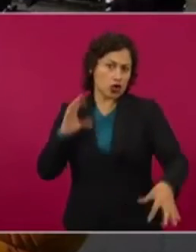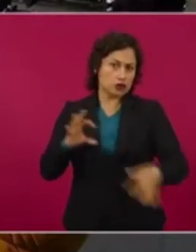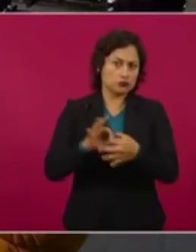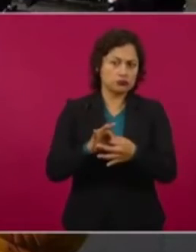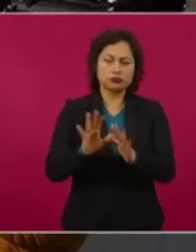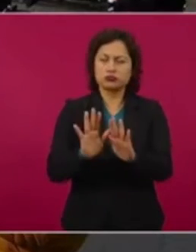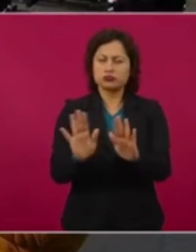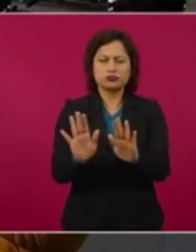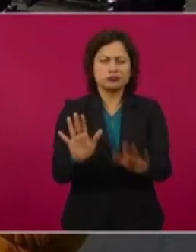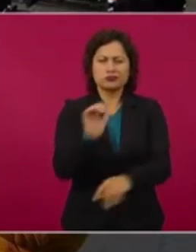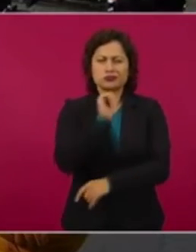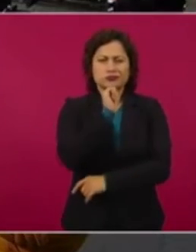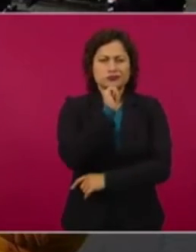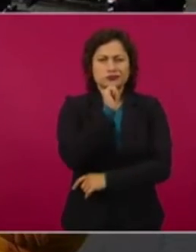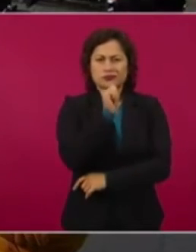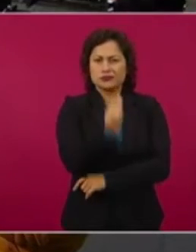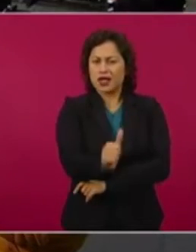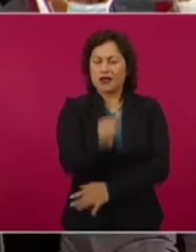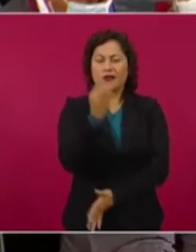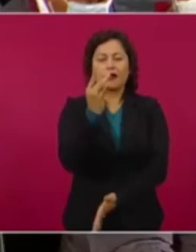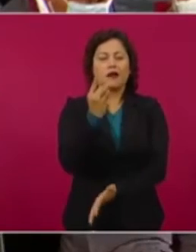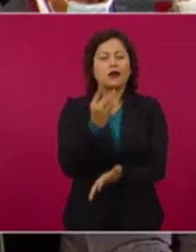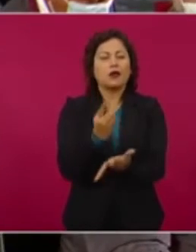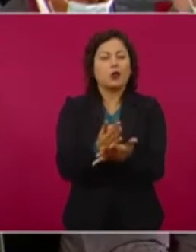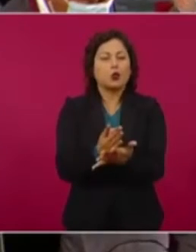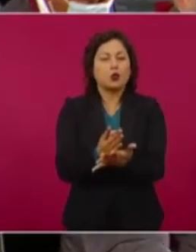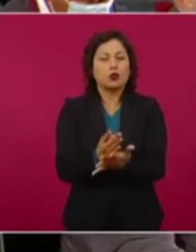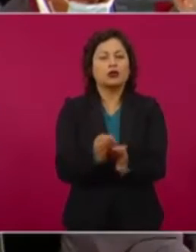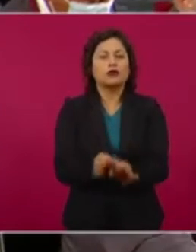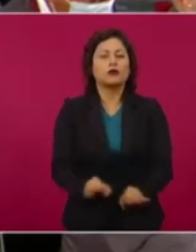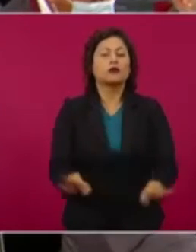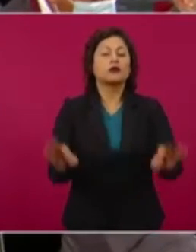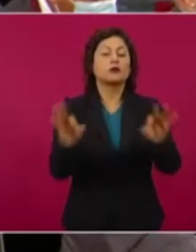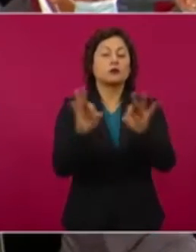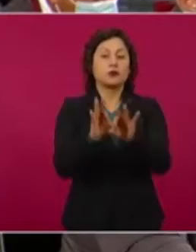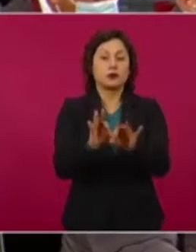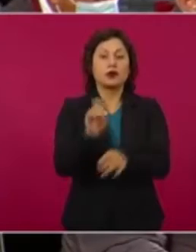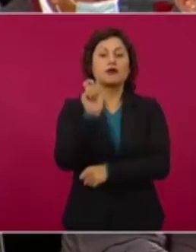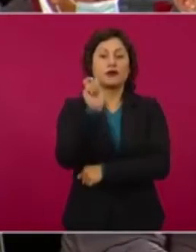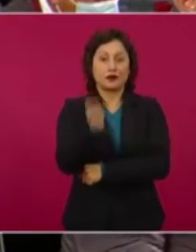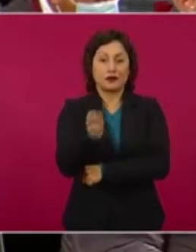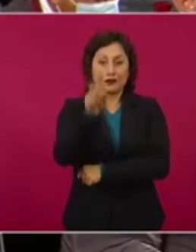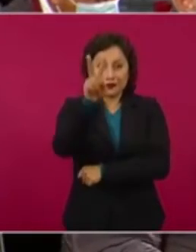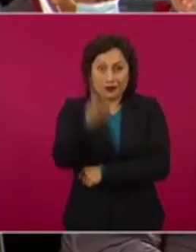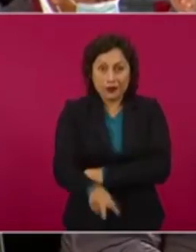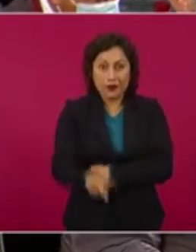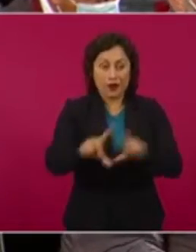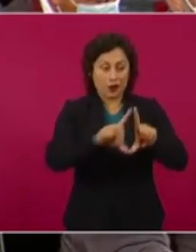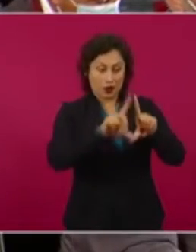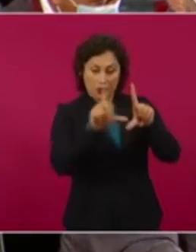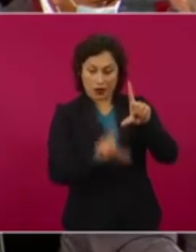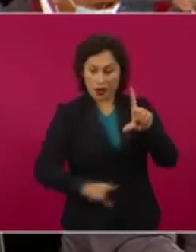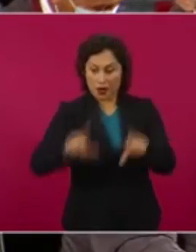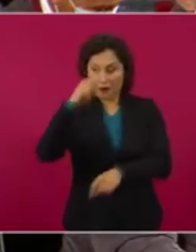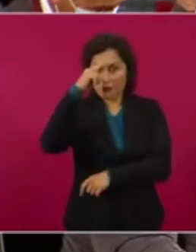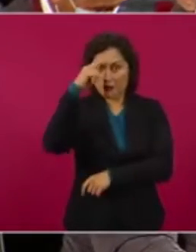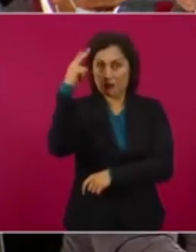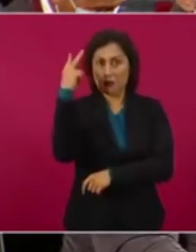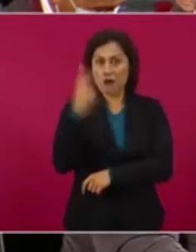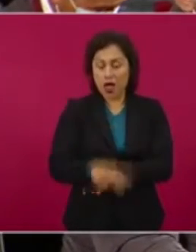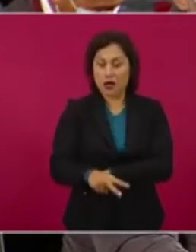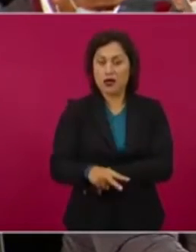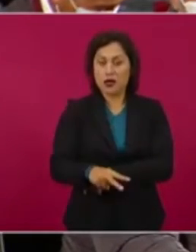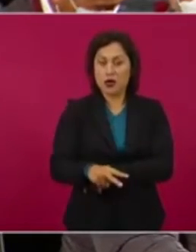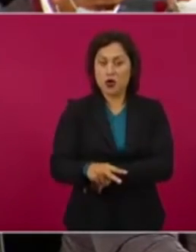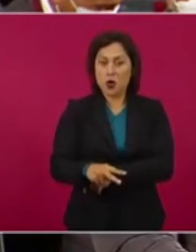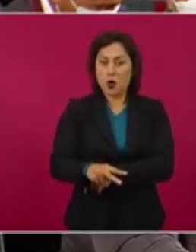sencillamente que hay una parte importante de esta sociedad, la mitad, más de la mitad, somos mujeres, y creo que el